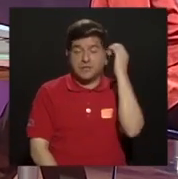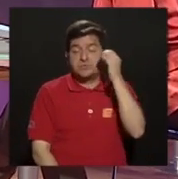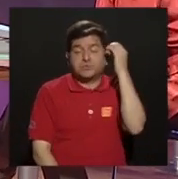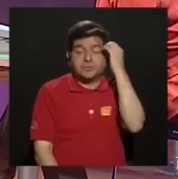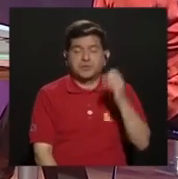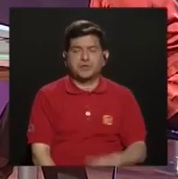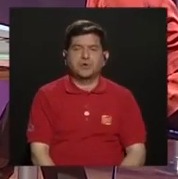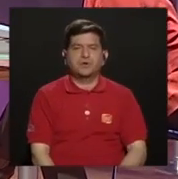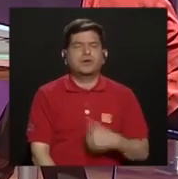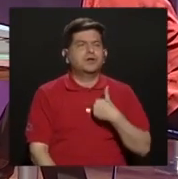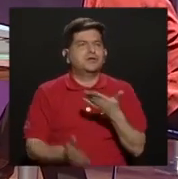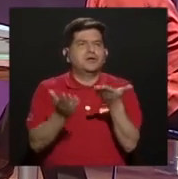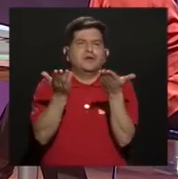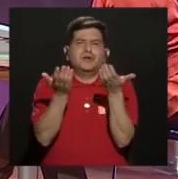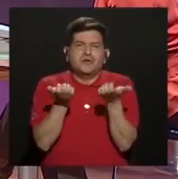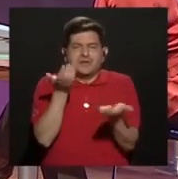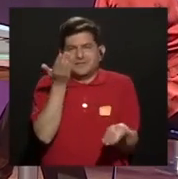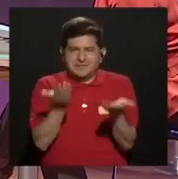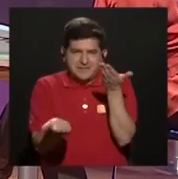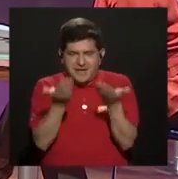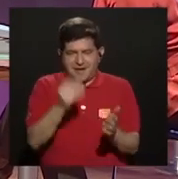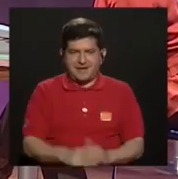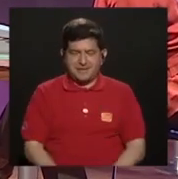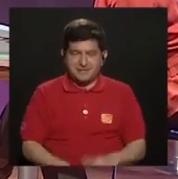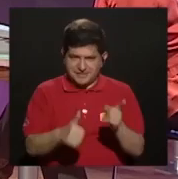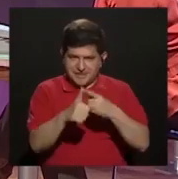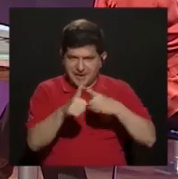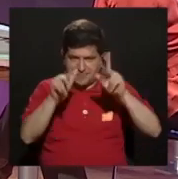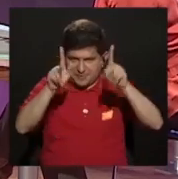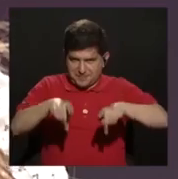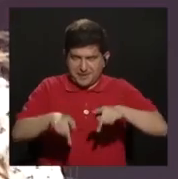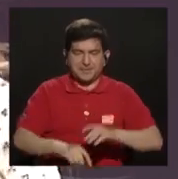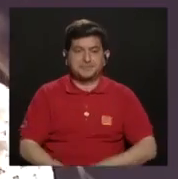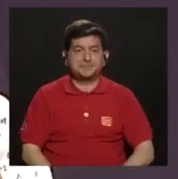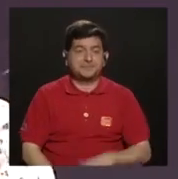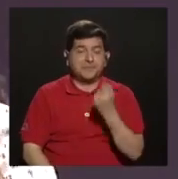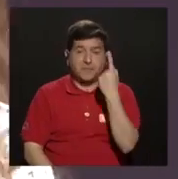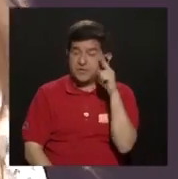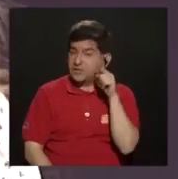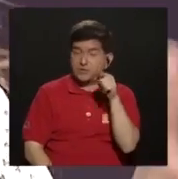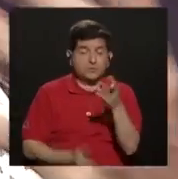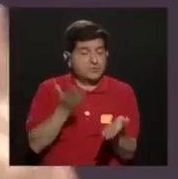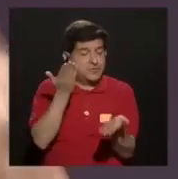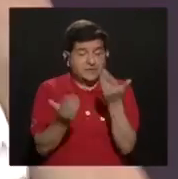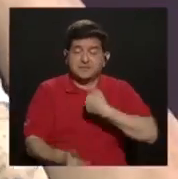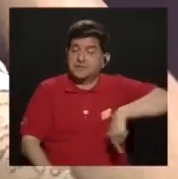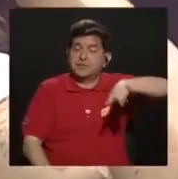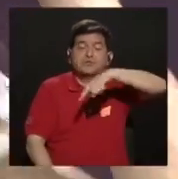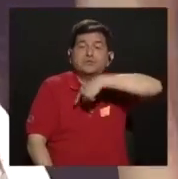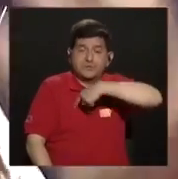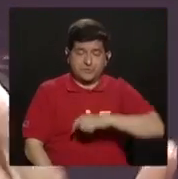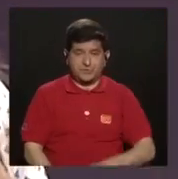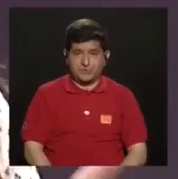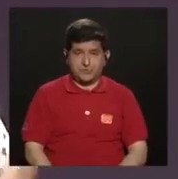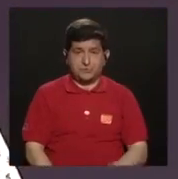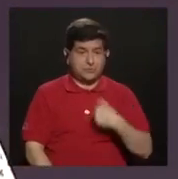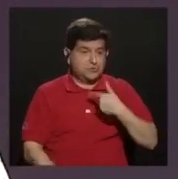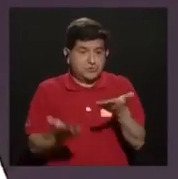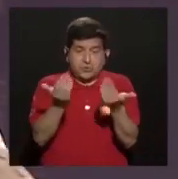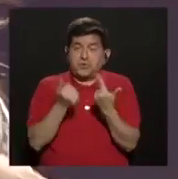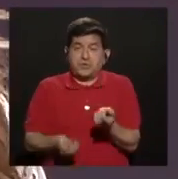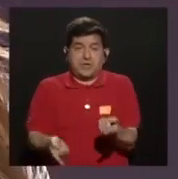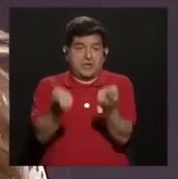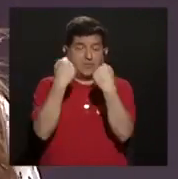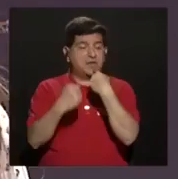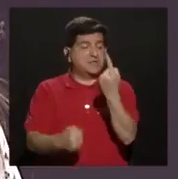que nada más, digámosle, para decir al primer señor, bueno, yo creo que el que no entendió es usted, digámosle, nosotras, no, yo no quiero venir y